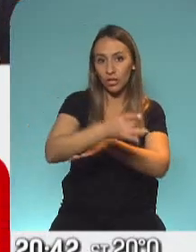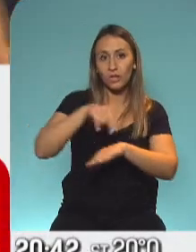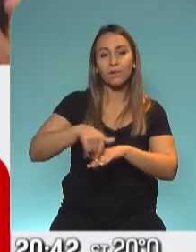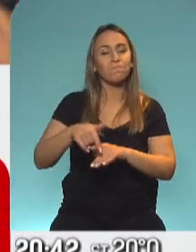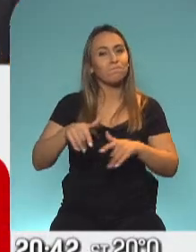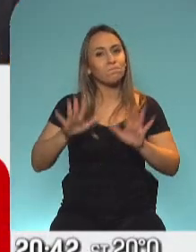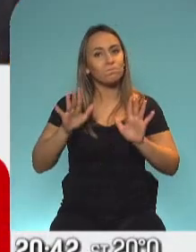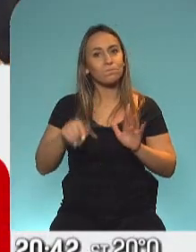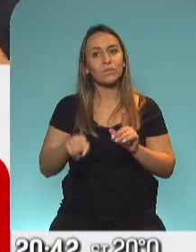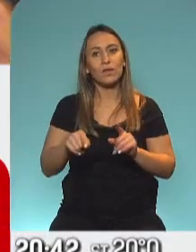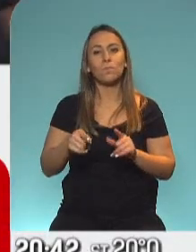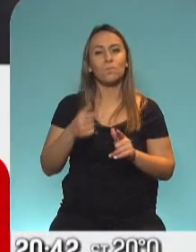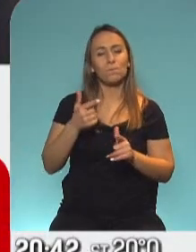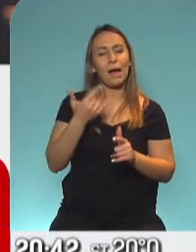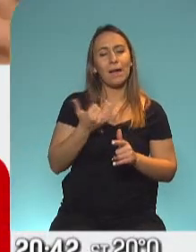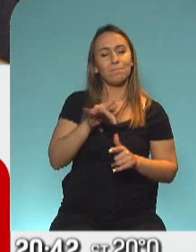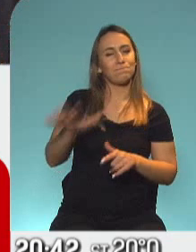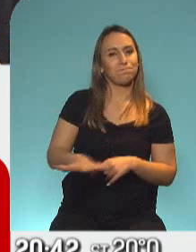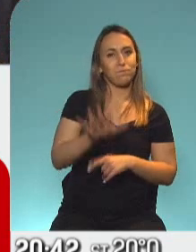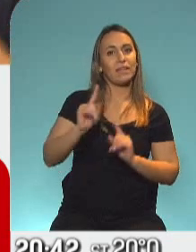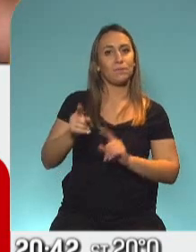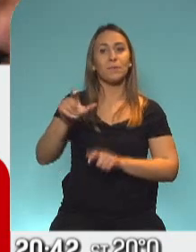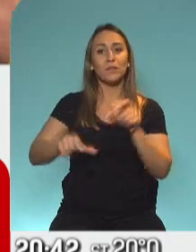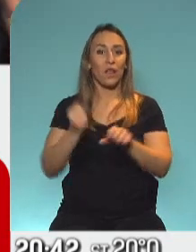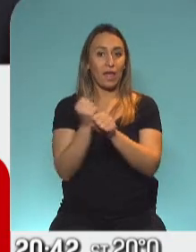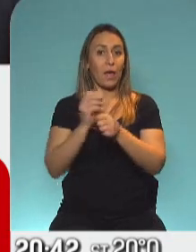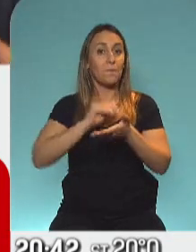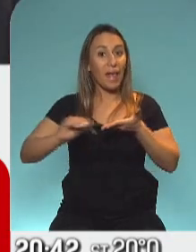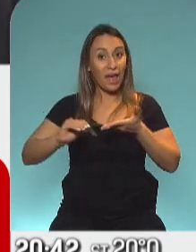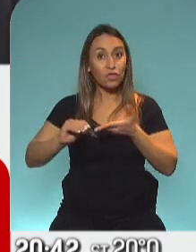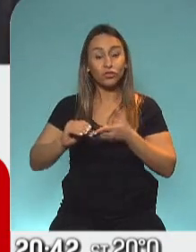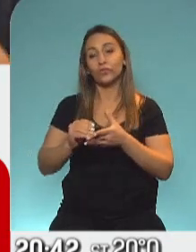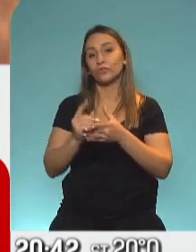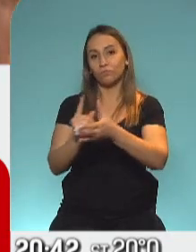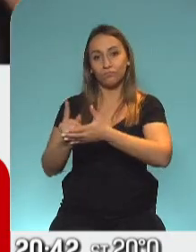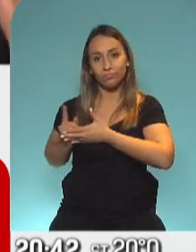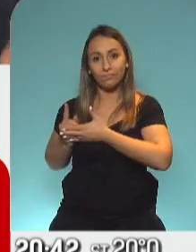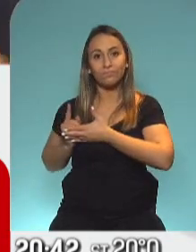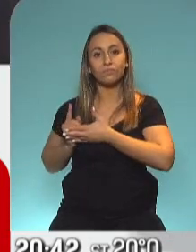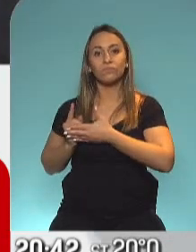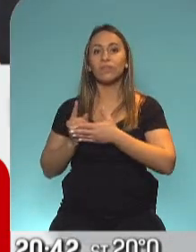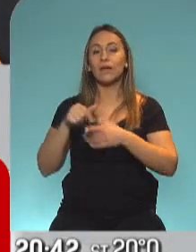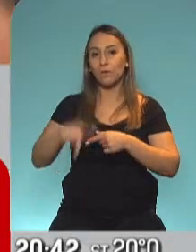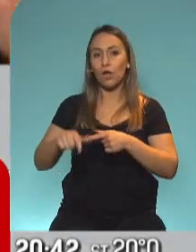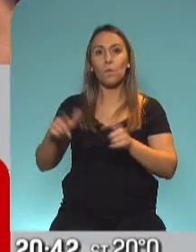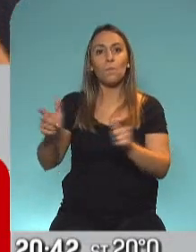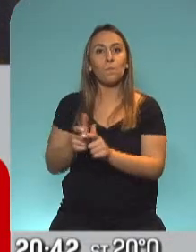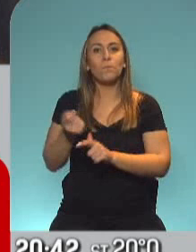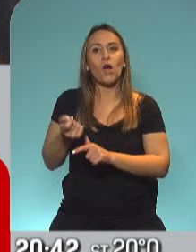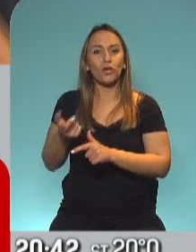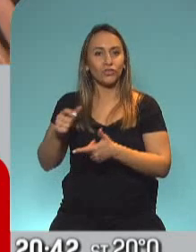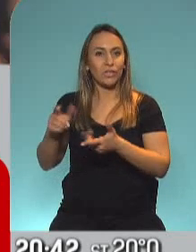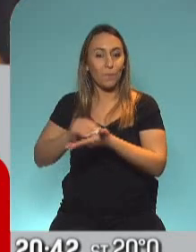razón, generalmente por sospecha de COVID y aislamiento de personal, ha hecho que se juntara la cantidad de pasajeros de dos formaciones